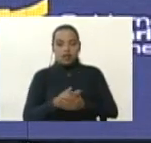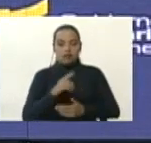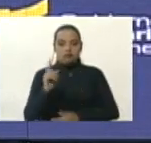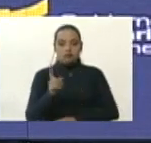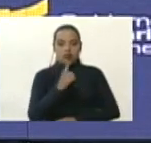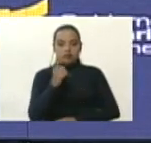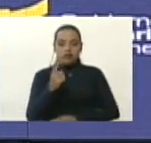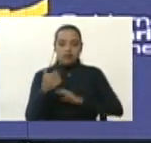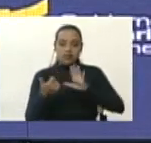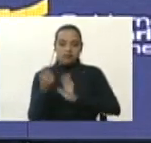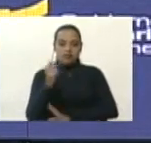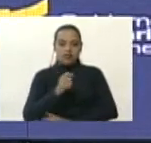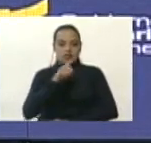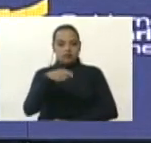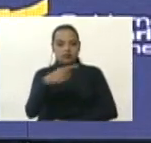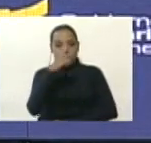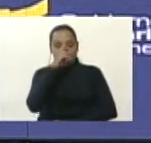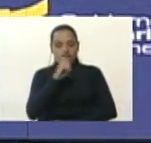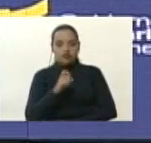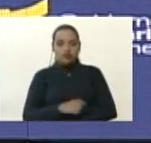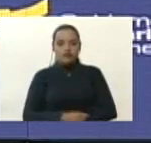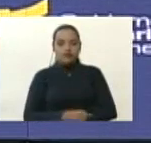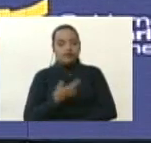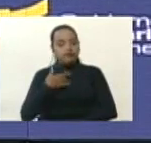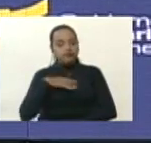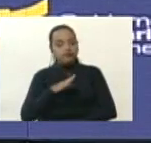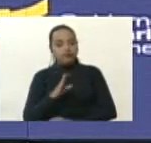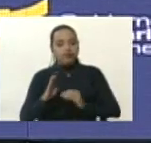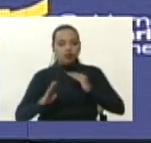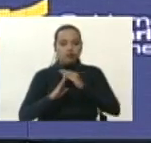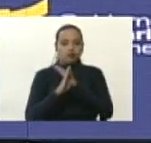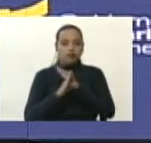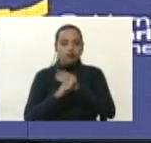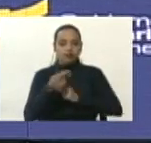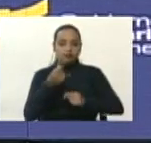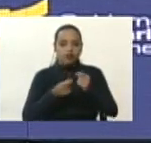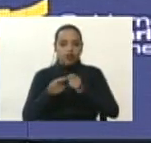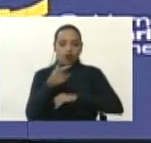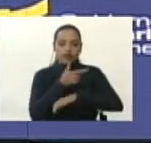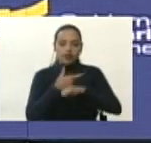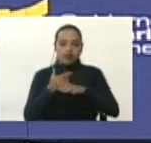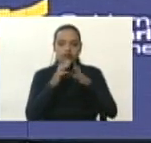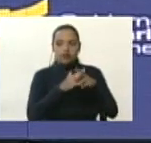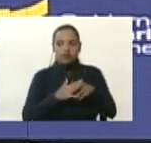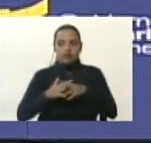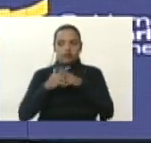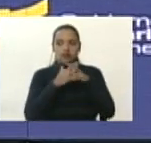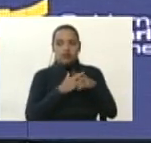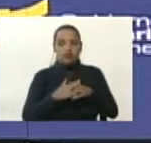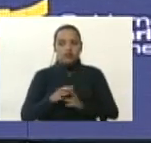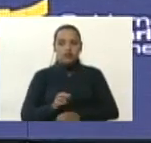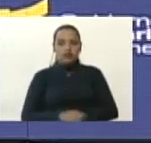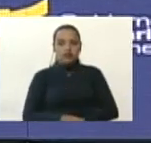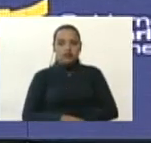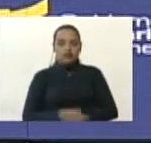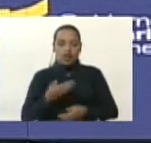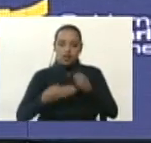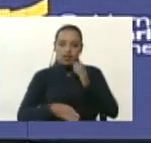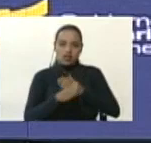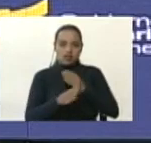viene, a pesar de la persecución financiera del gobierno de Estados Unidos. Aquí vamos